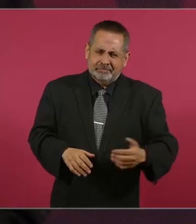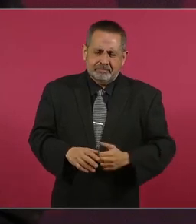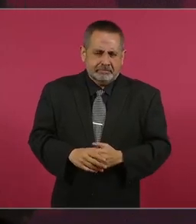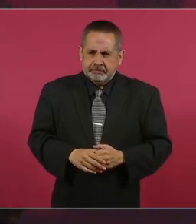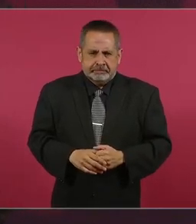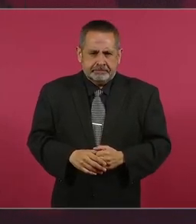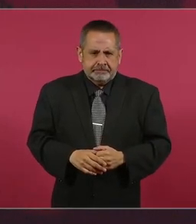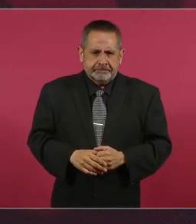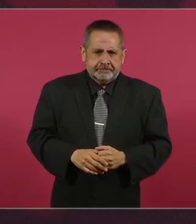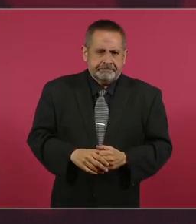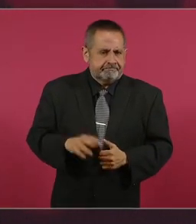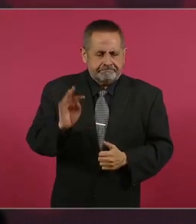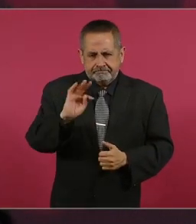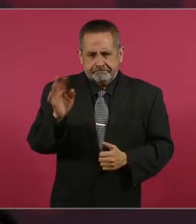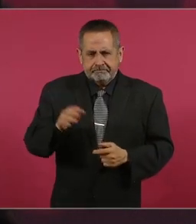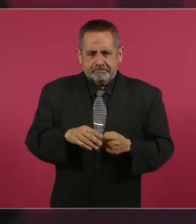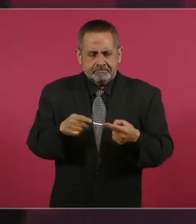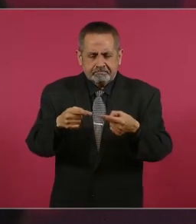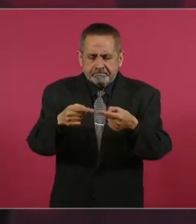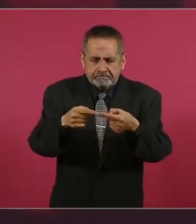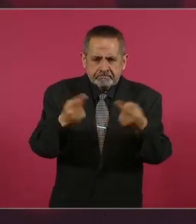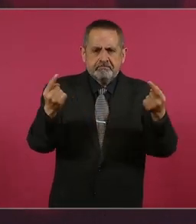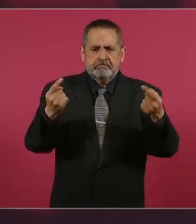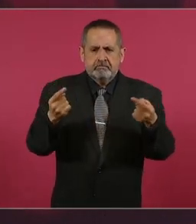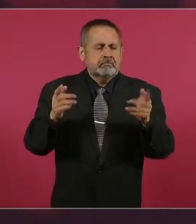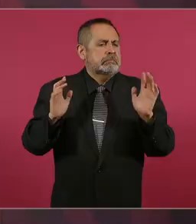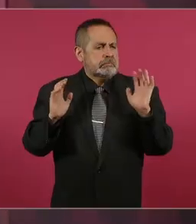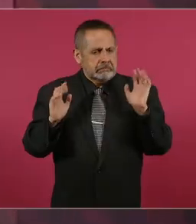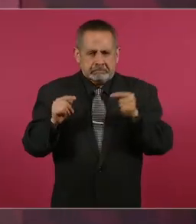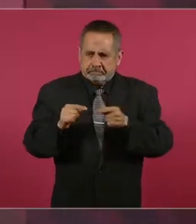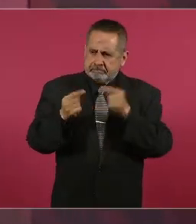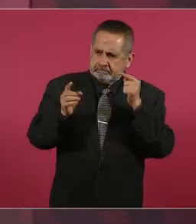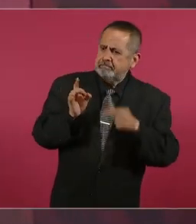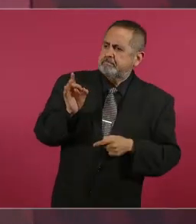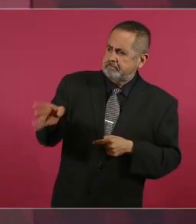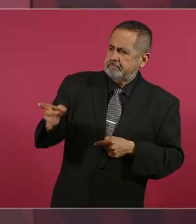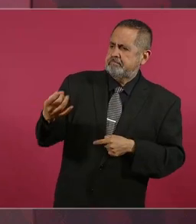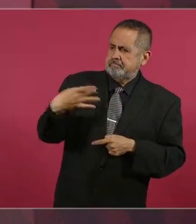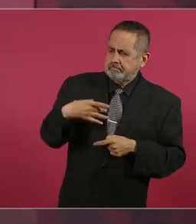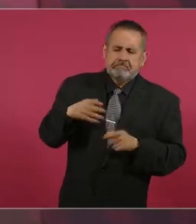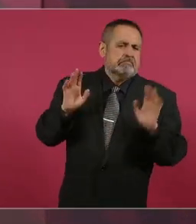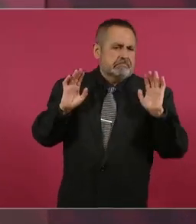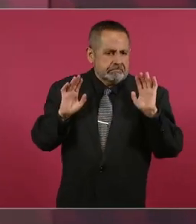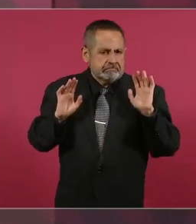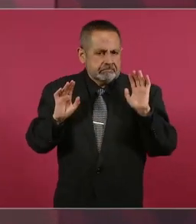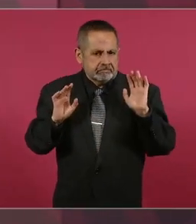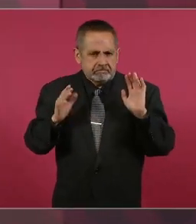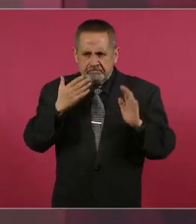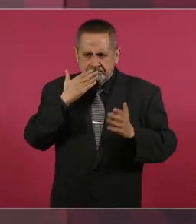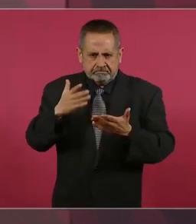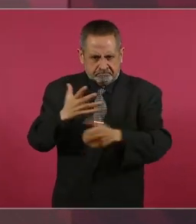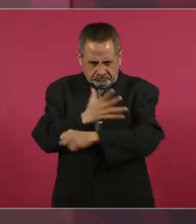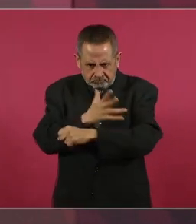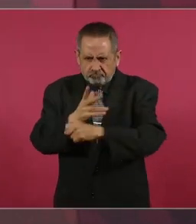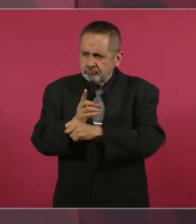Si acaso adversarios a vencer en buena lid,